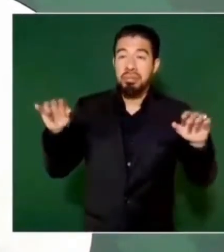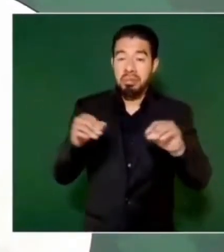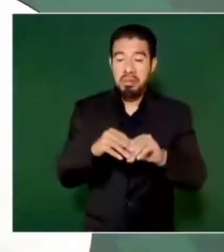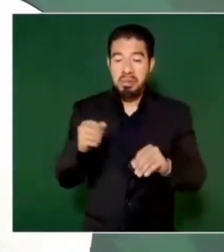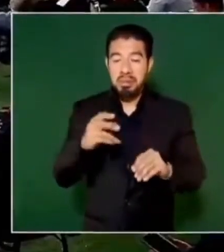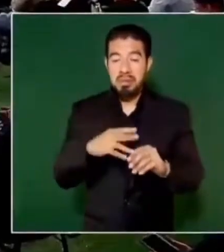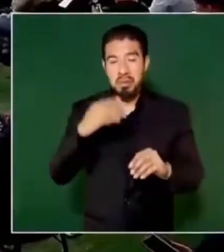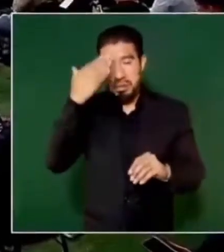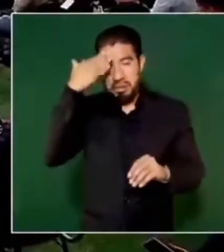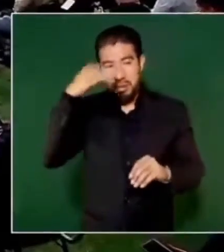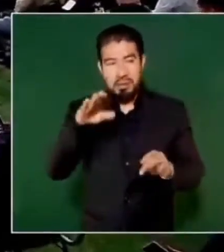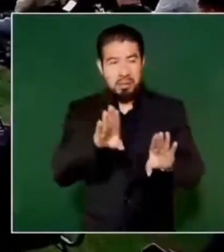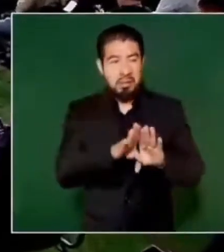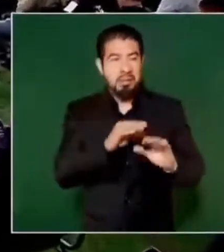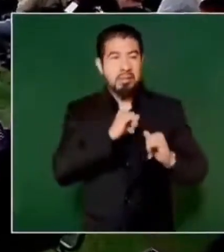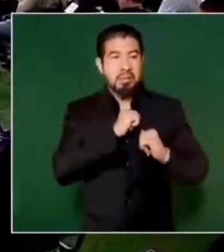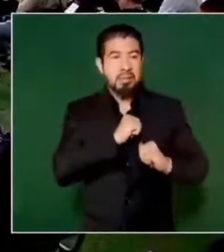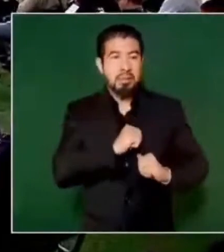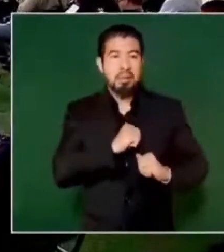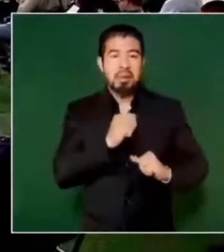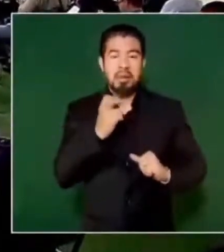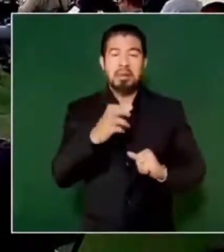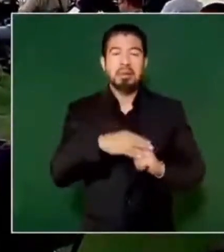de lo que hace la autoridad.